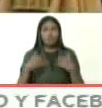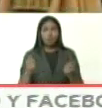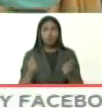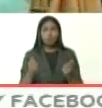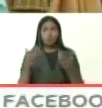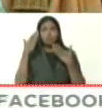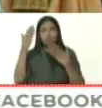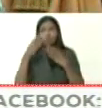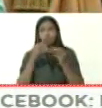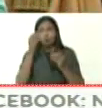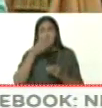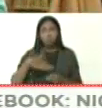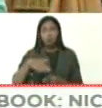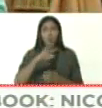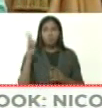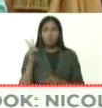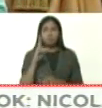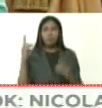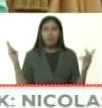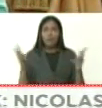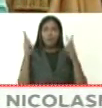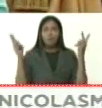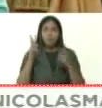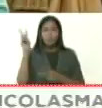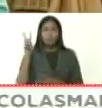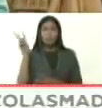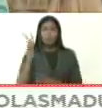Saludo a todo el pueblo de Venezuela. ¡Que viva Venezuela!